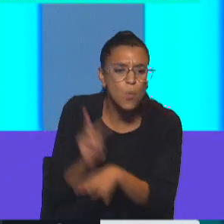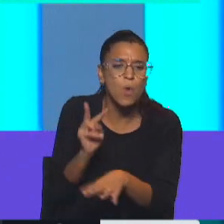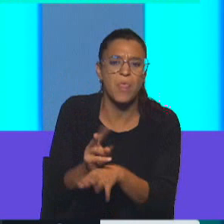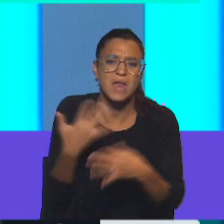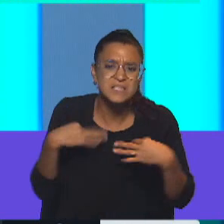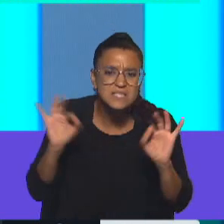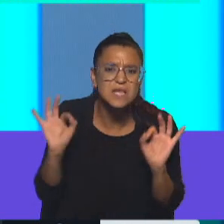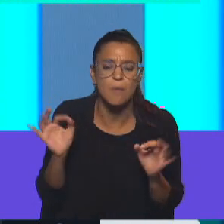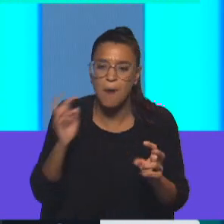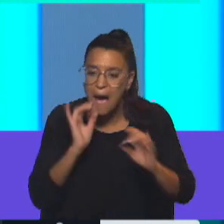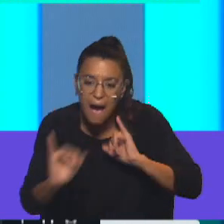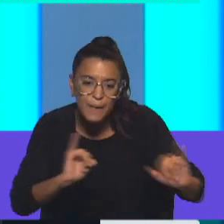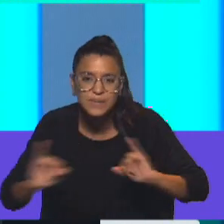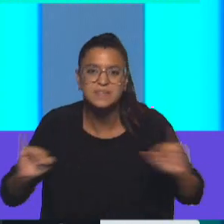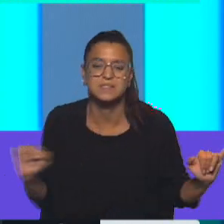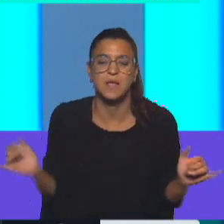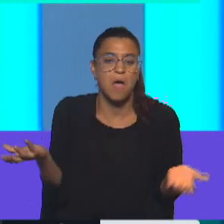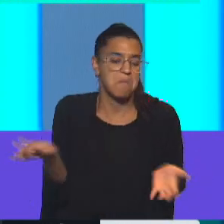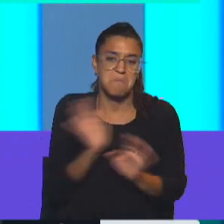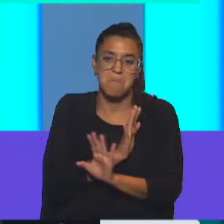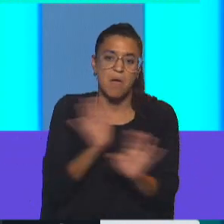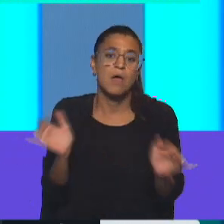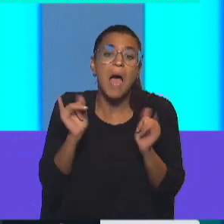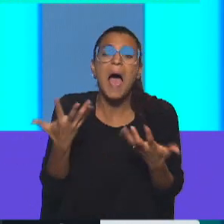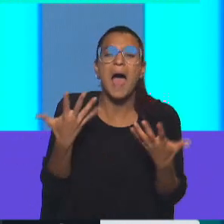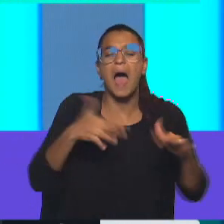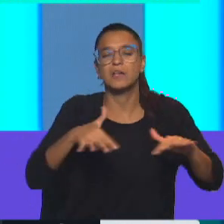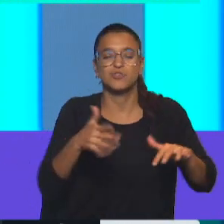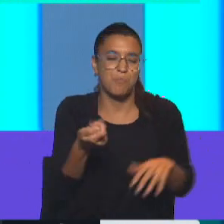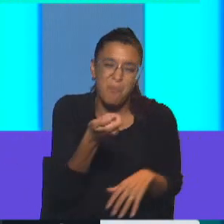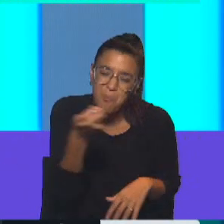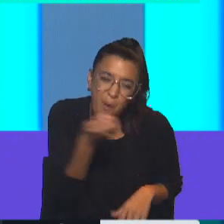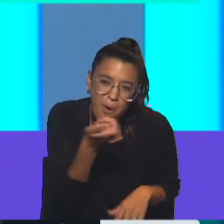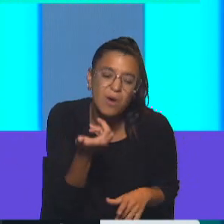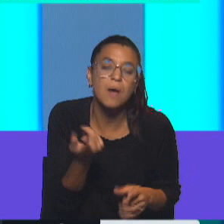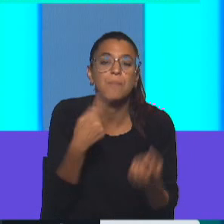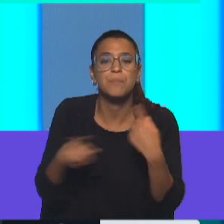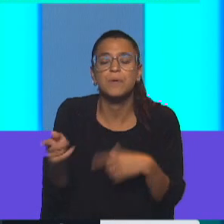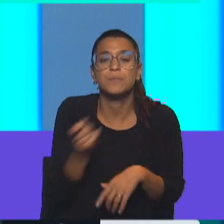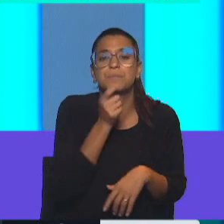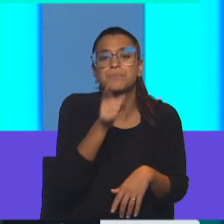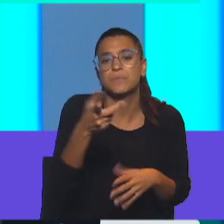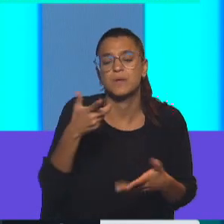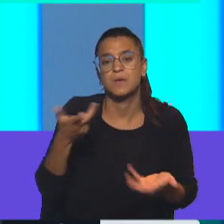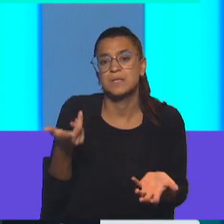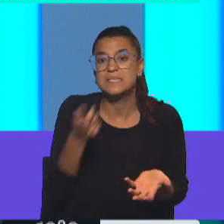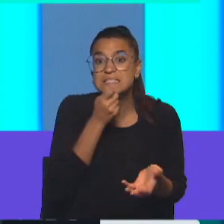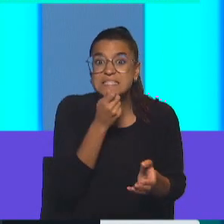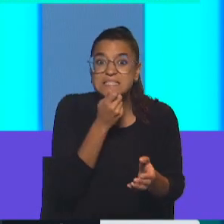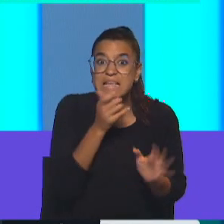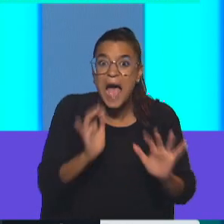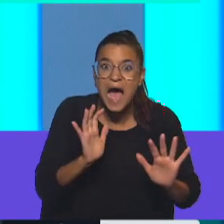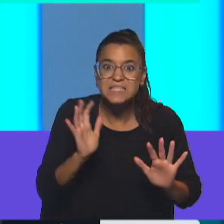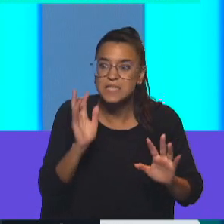salvar, para alertar sobre esto. Si bien hubo acciones, fueron mínimas, si no, no estaríamos hablando de tal magnitud en este crimen.